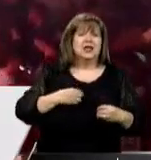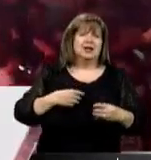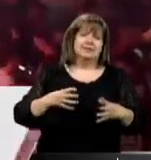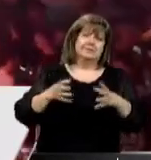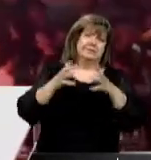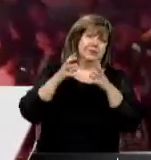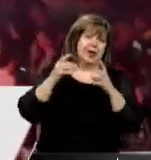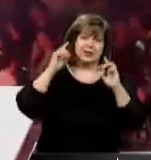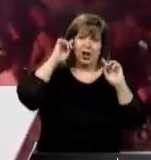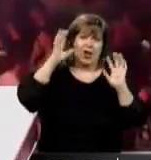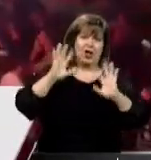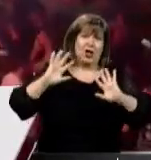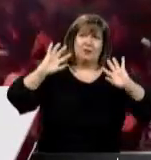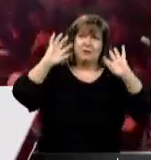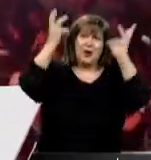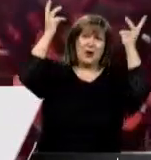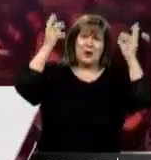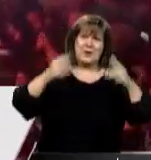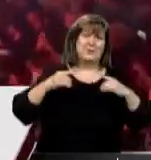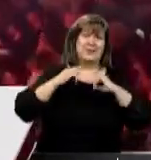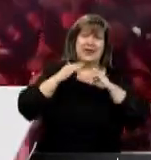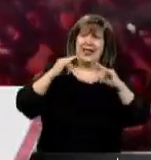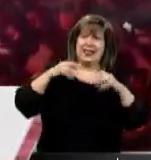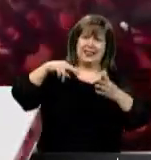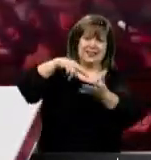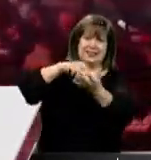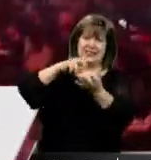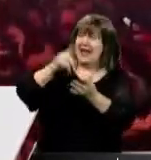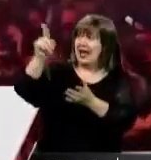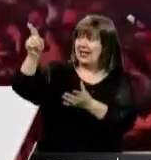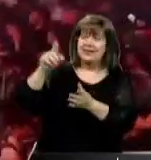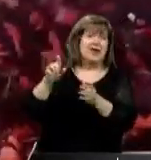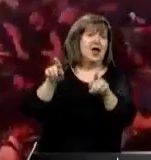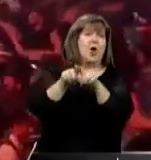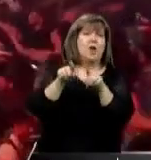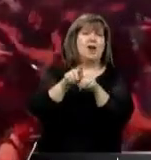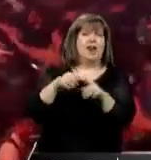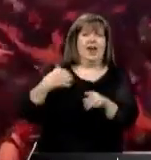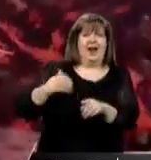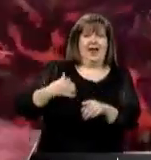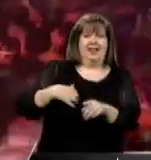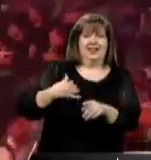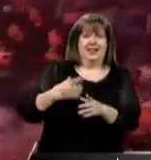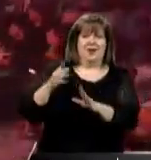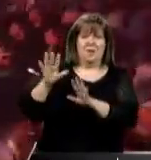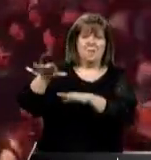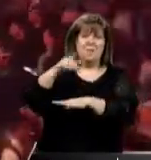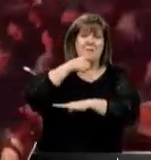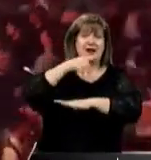cual. Dijo, eufóricos. ¿No? Eufóricos totales. Me encanta. La argentinidad que tienen. Bueno, lindo Nápoles, ¿eh?